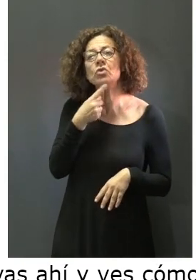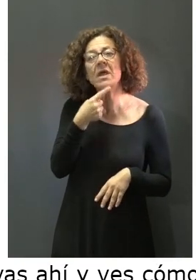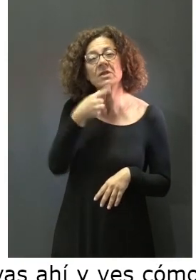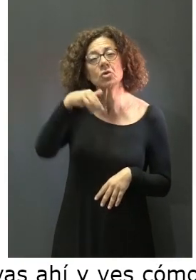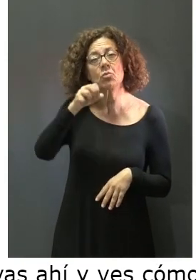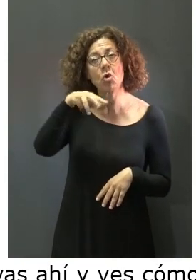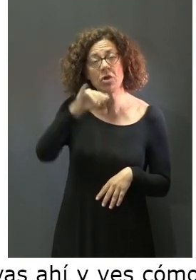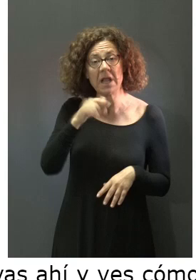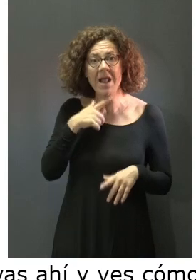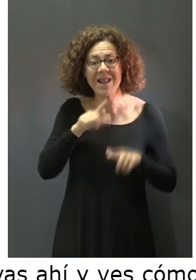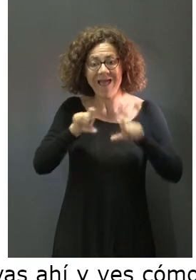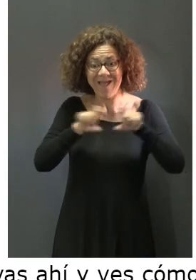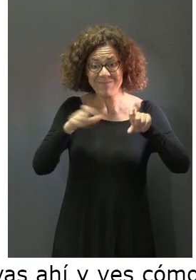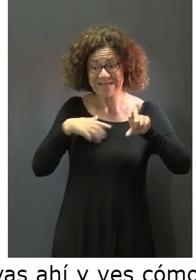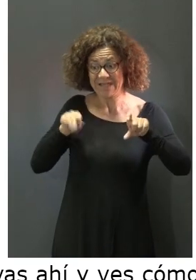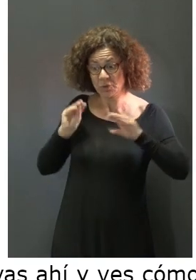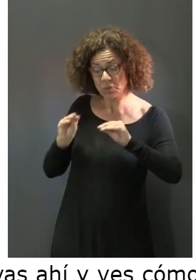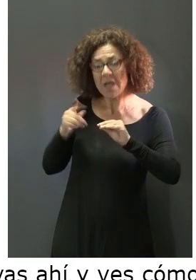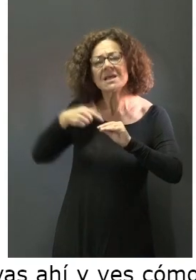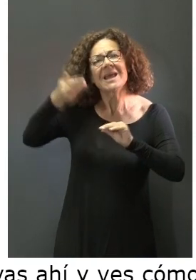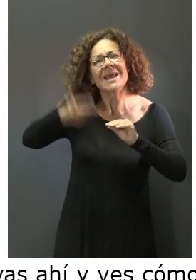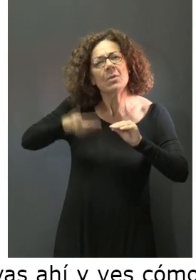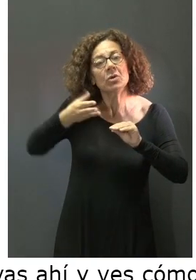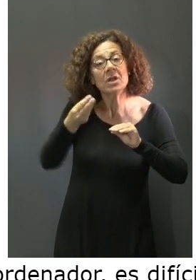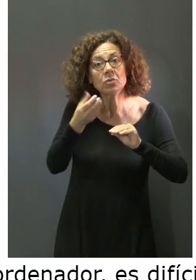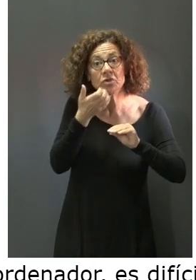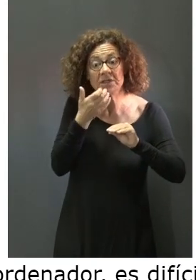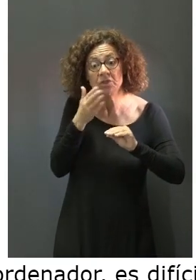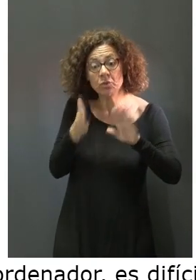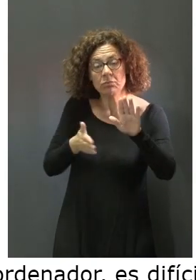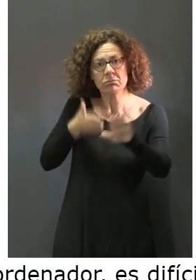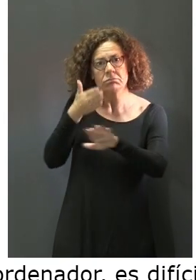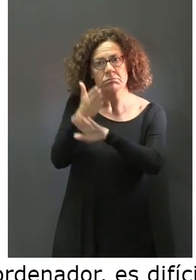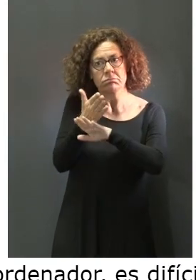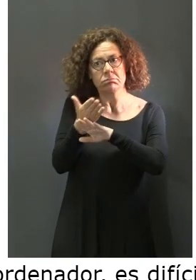el Wi-Fi, al final es muy importante que cuando